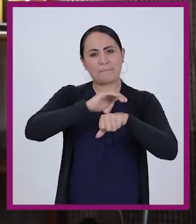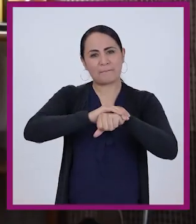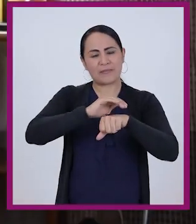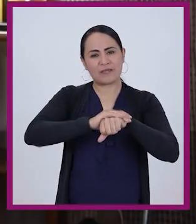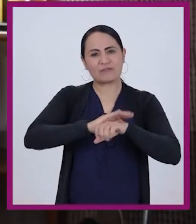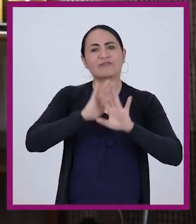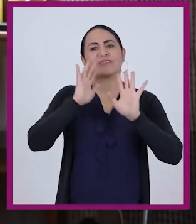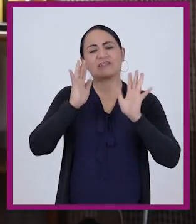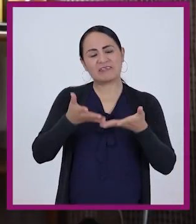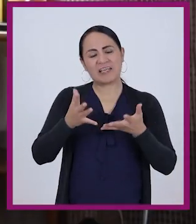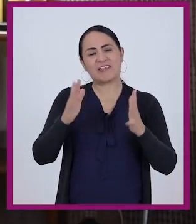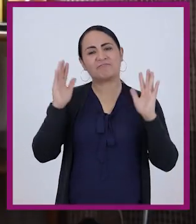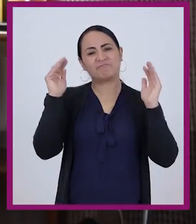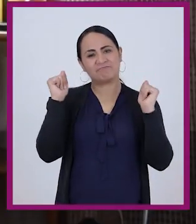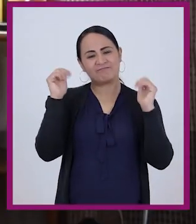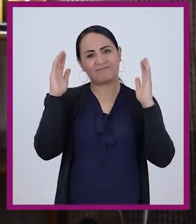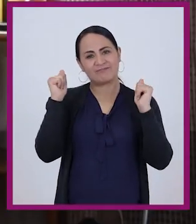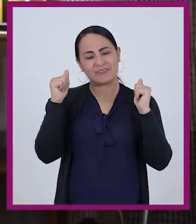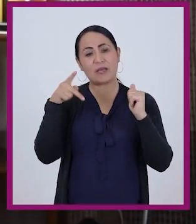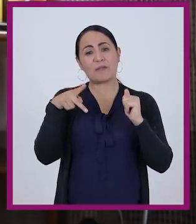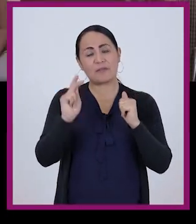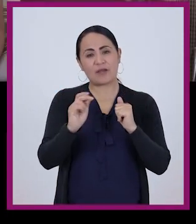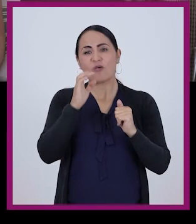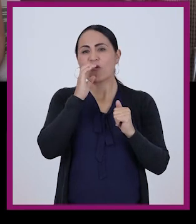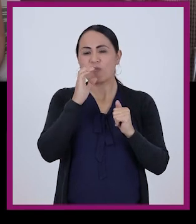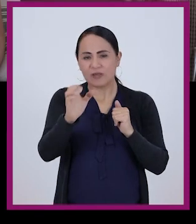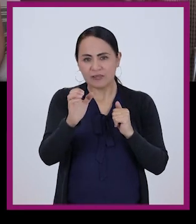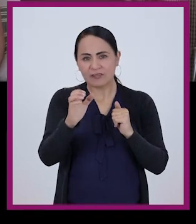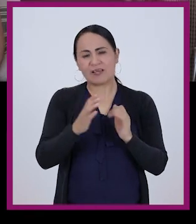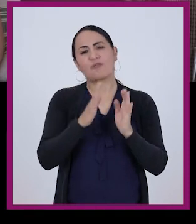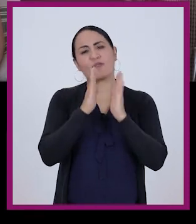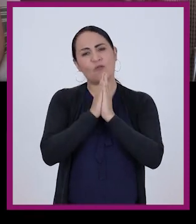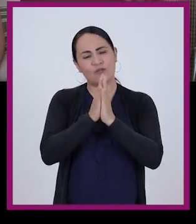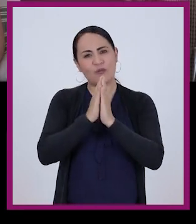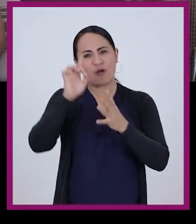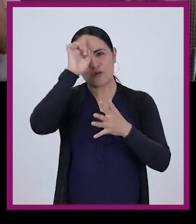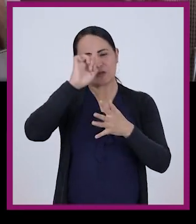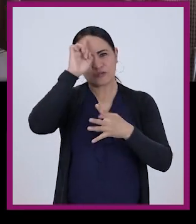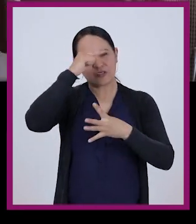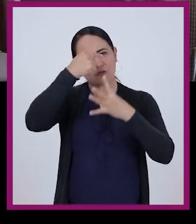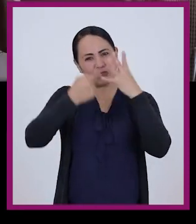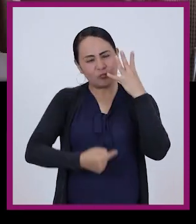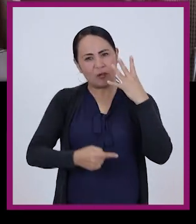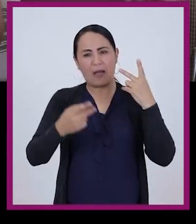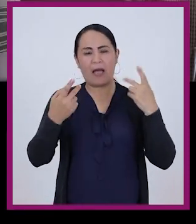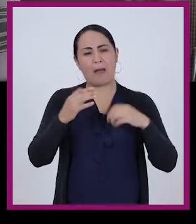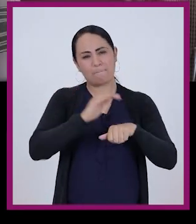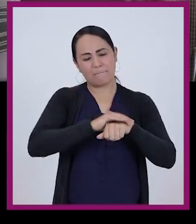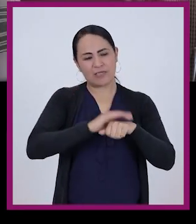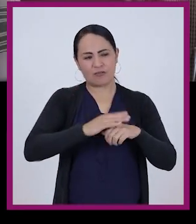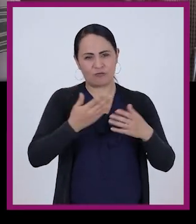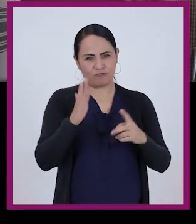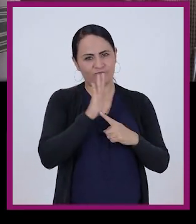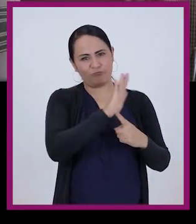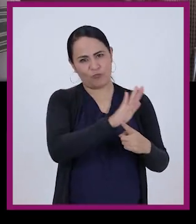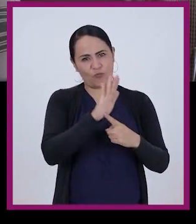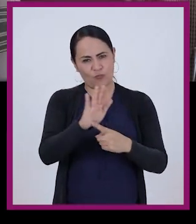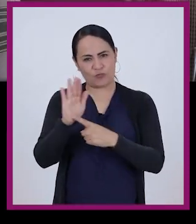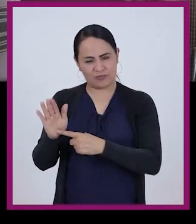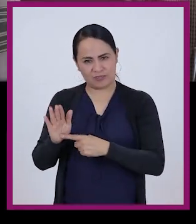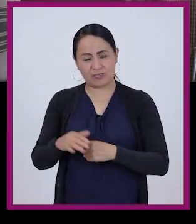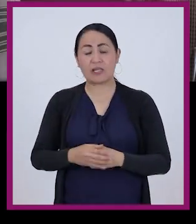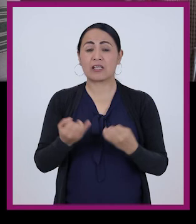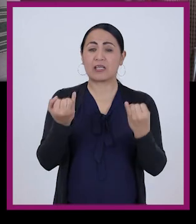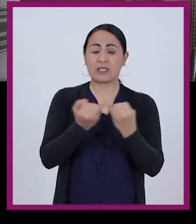Amigas, amigos, es momento de despedirnos. No olviden comentar y compartir todos estos consejos con quien más confianza le